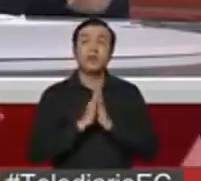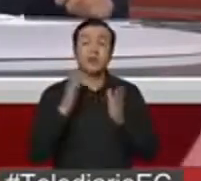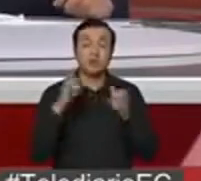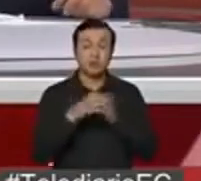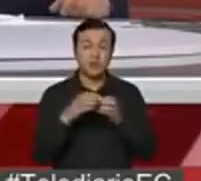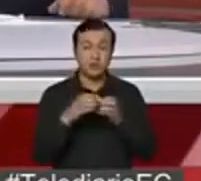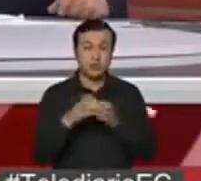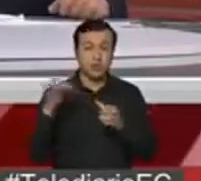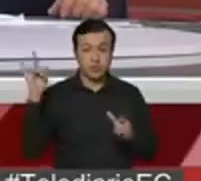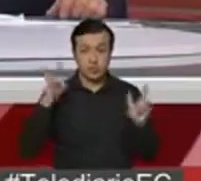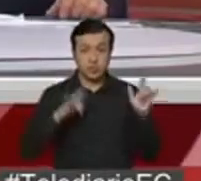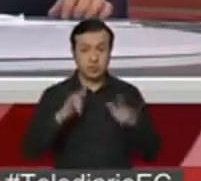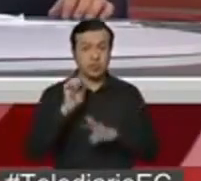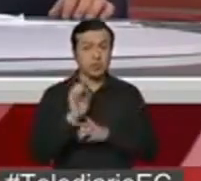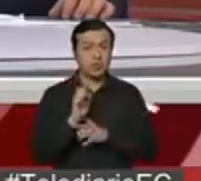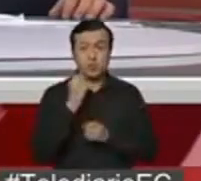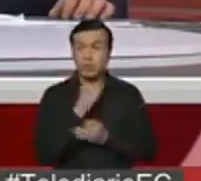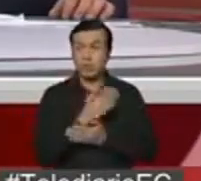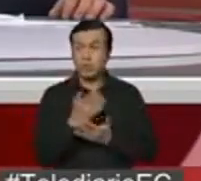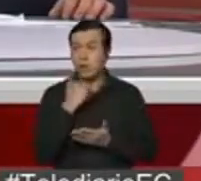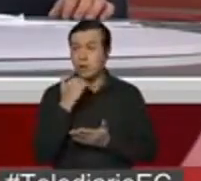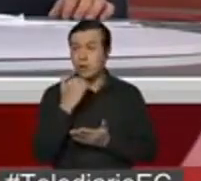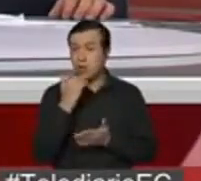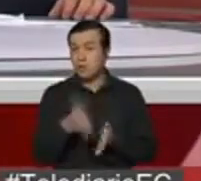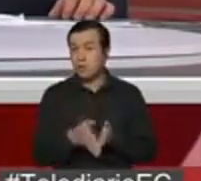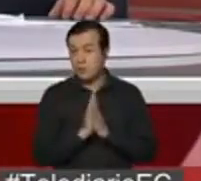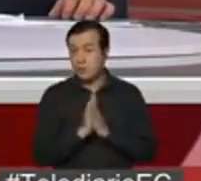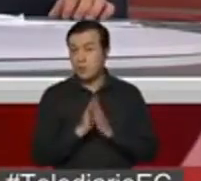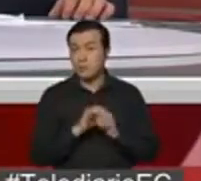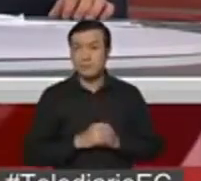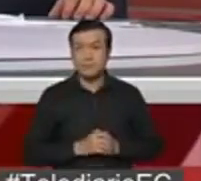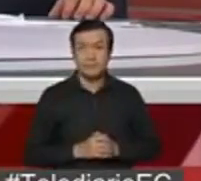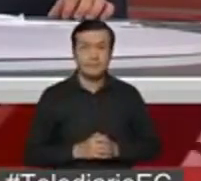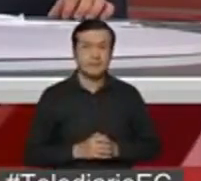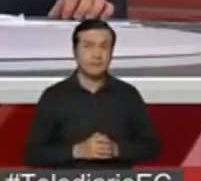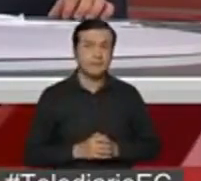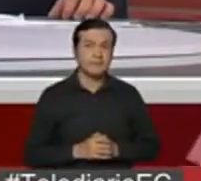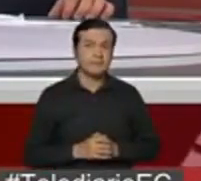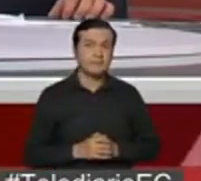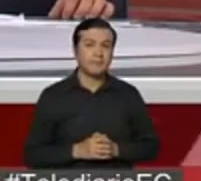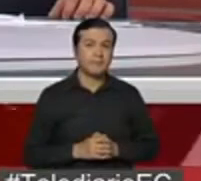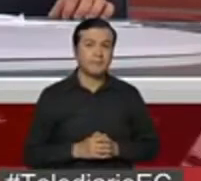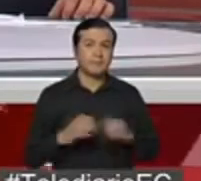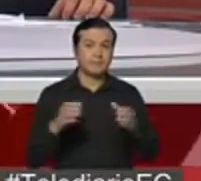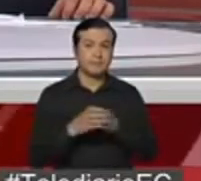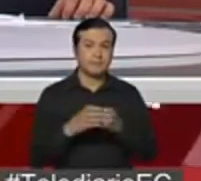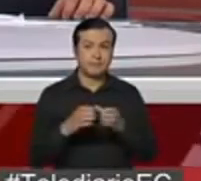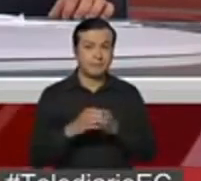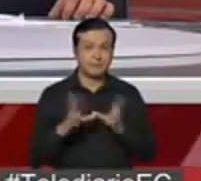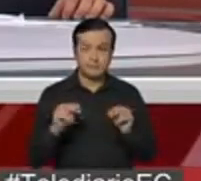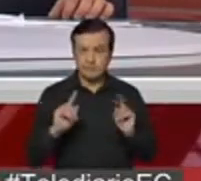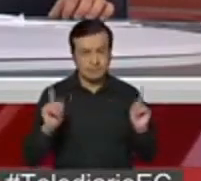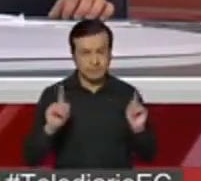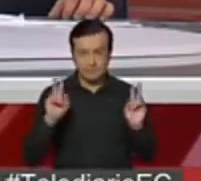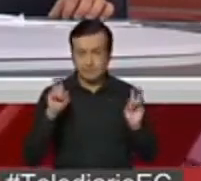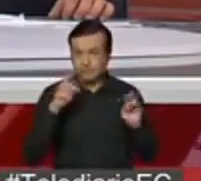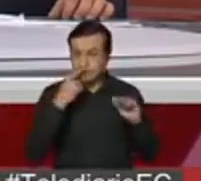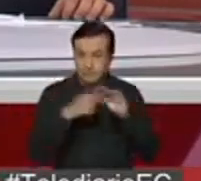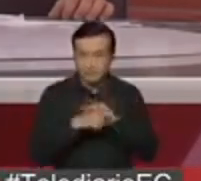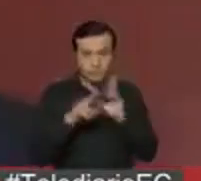Asociación de Aerolíneas del Ecuador en este sentido? Bueno, La asociación no interviene en eso, básicamente es